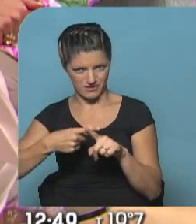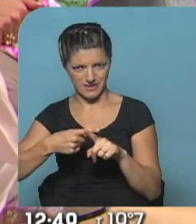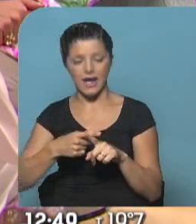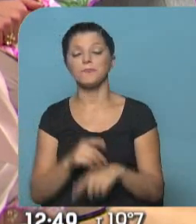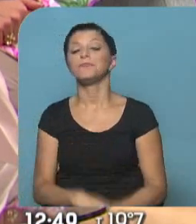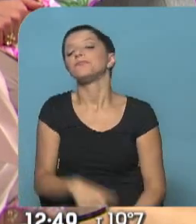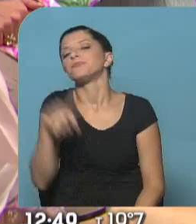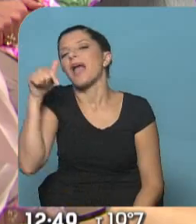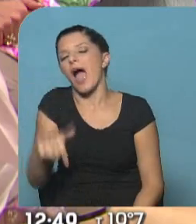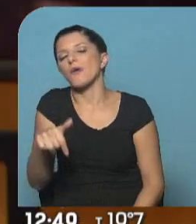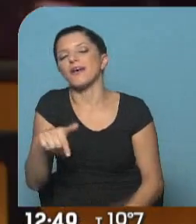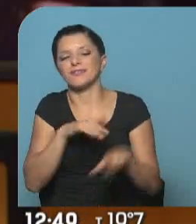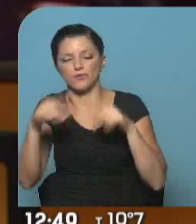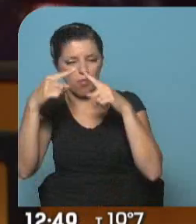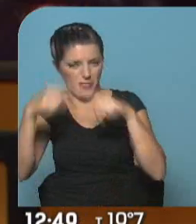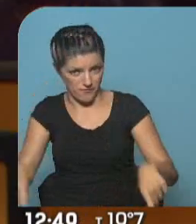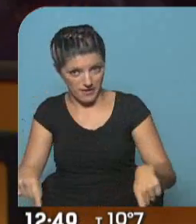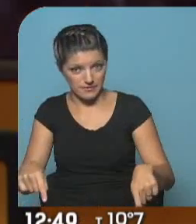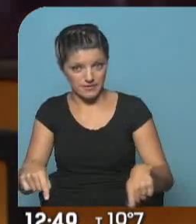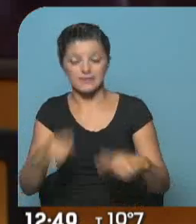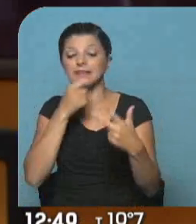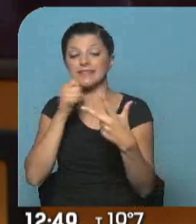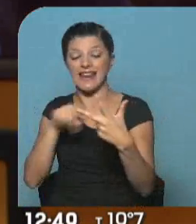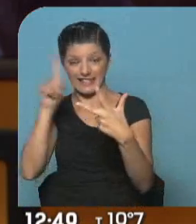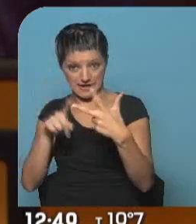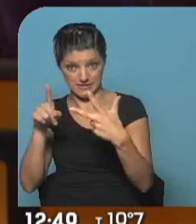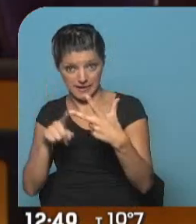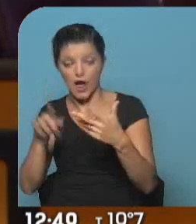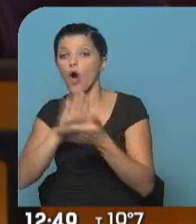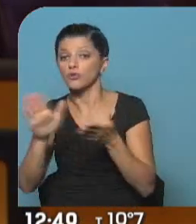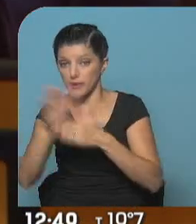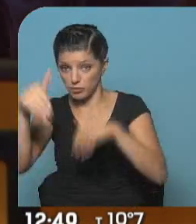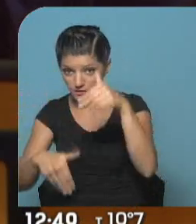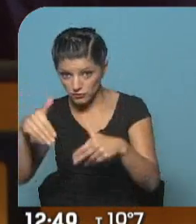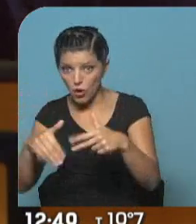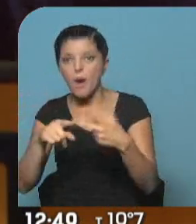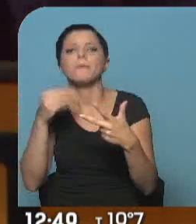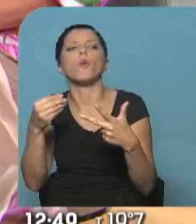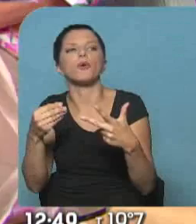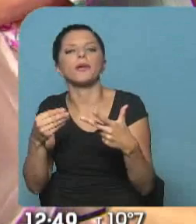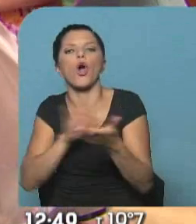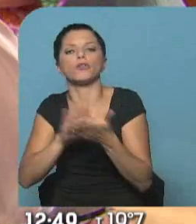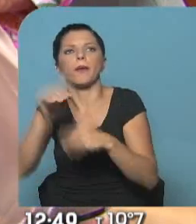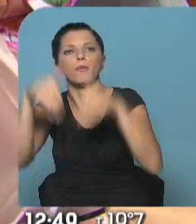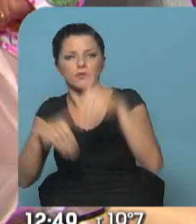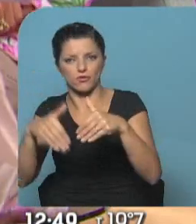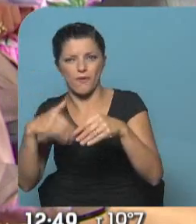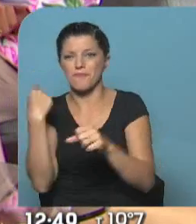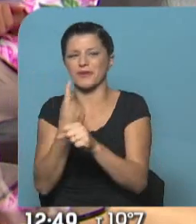diferente. Es un nuevo llamado a elecciones a raíz de la imposibilidad de formar un gobierno. Te hago la última pregunta antes de que